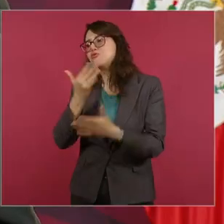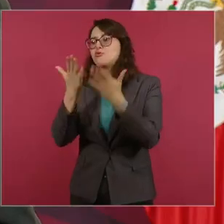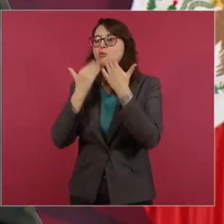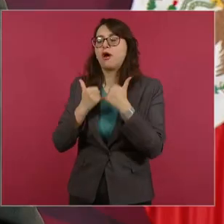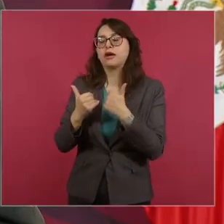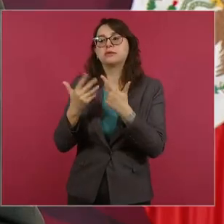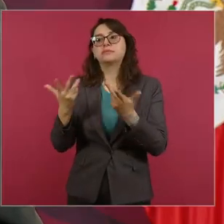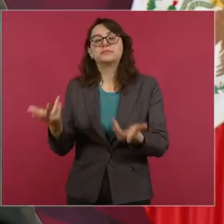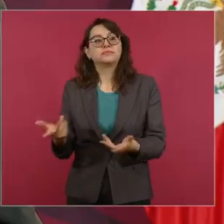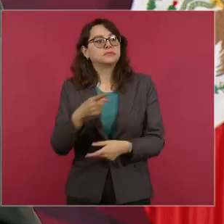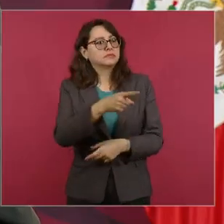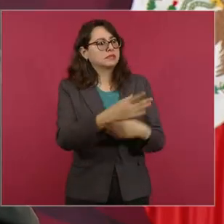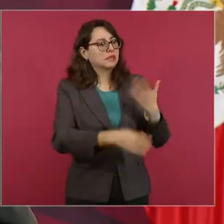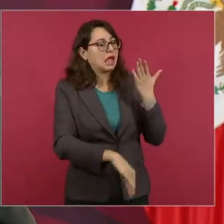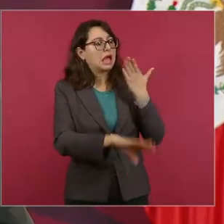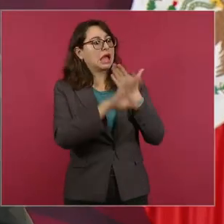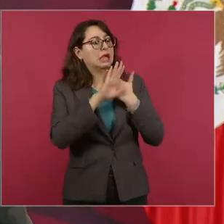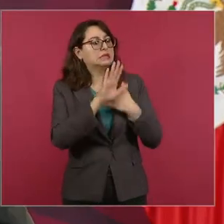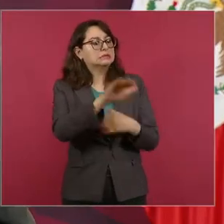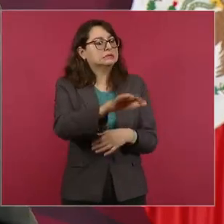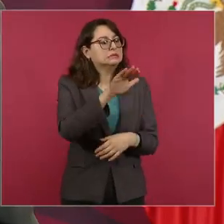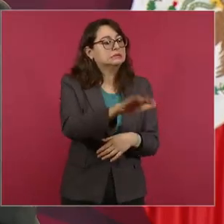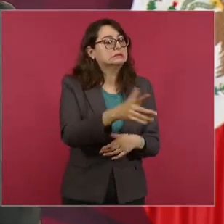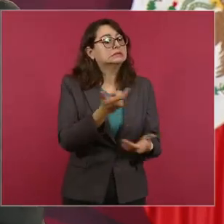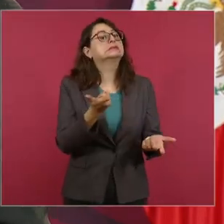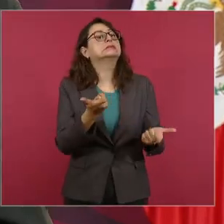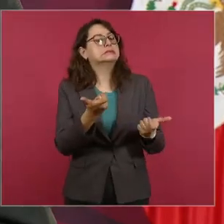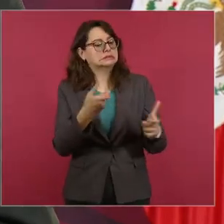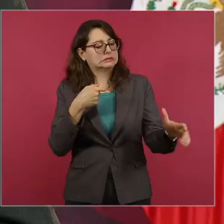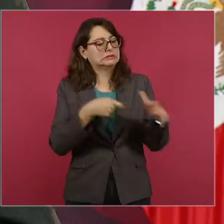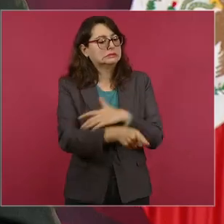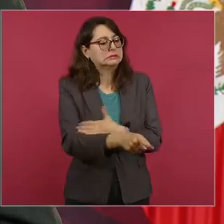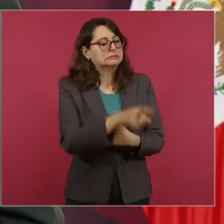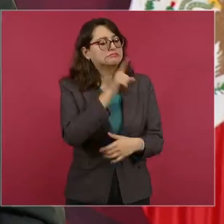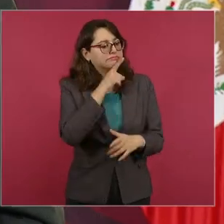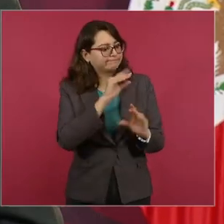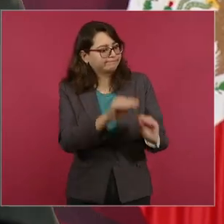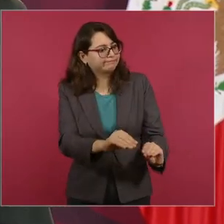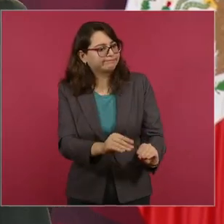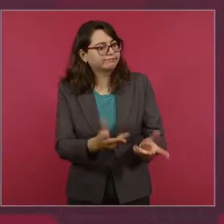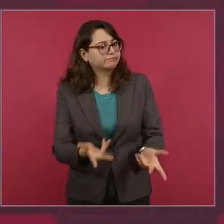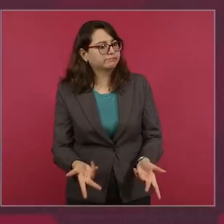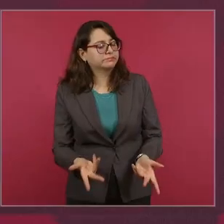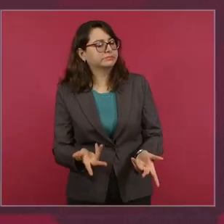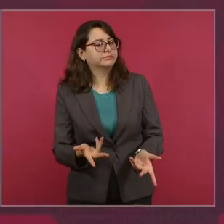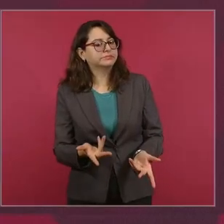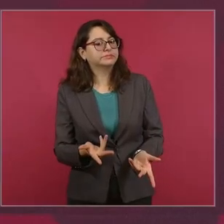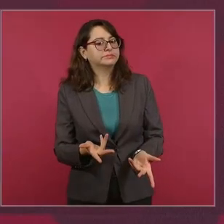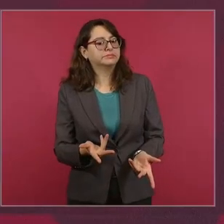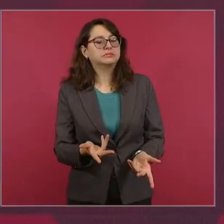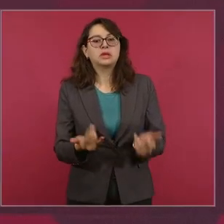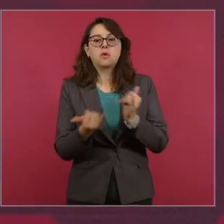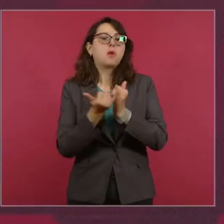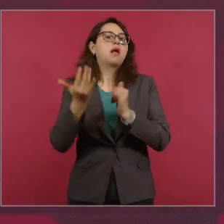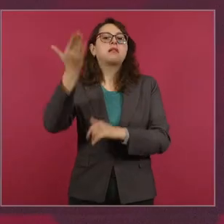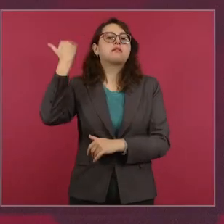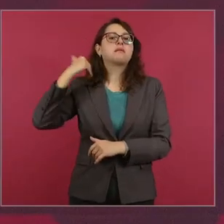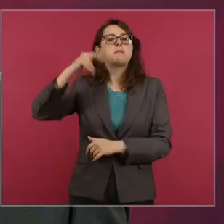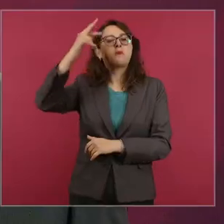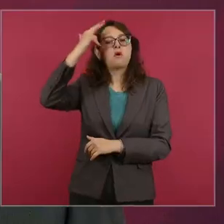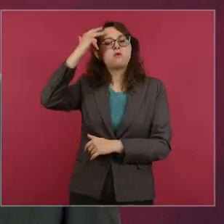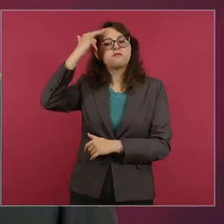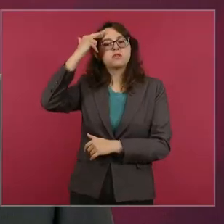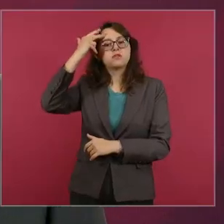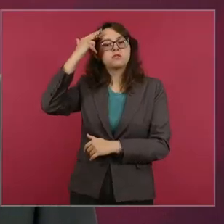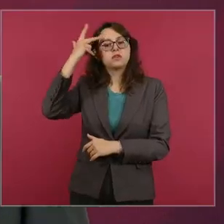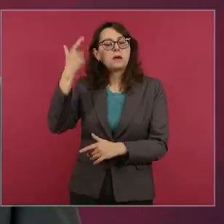no había oposición y al estilo Porfirio Díaz, ese gallo quiere maíz, ese